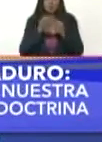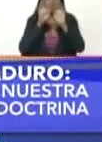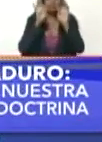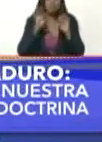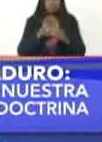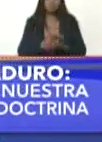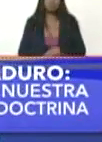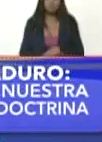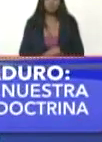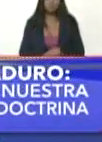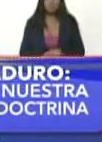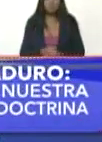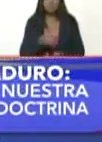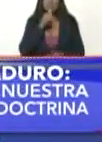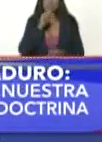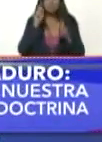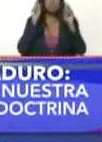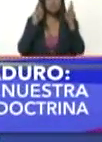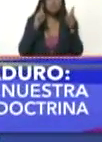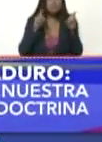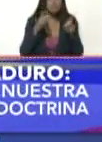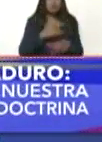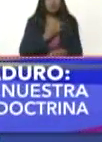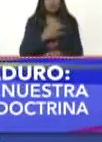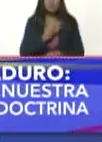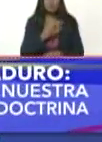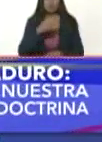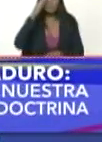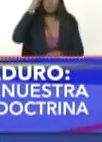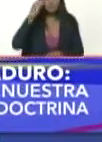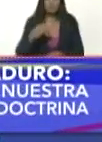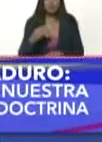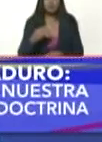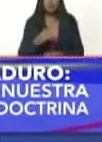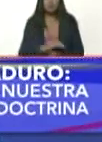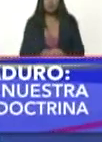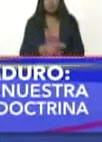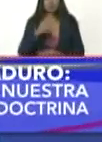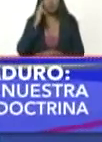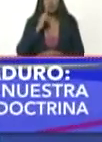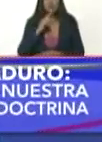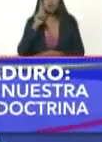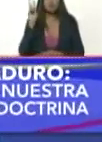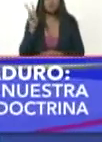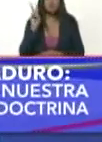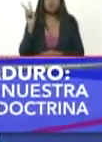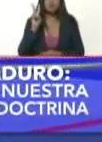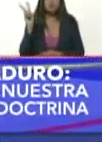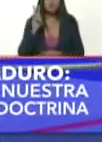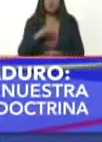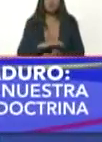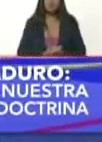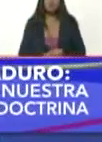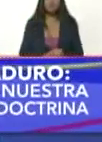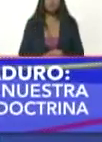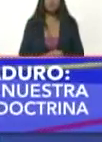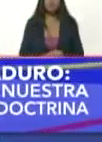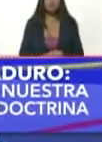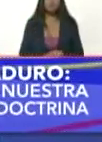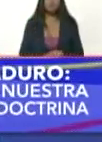¿Y quién lo está enseñando? La Universidad Militar Bolivariana de Venezuela.